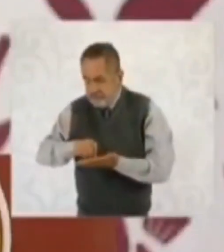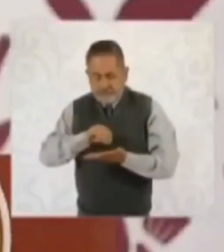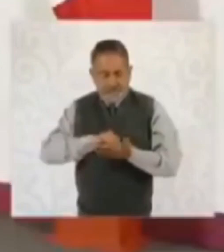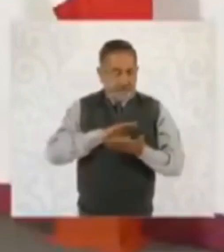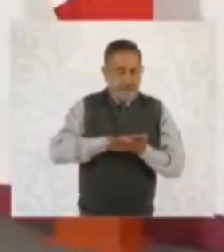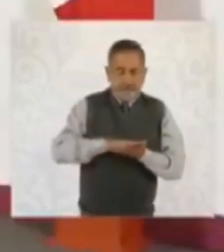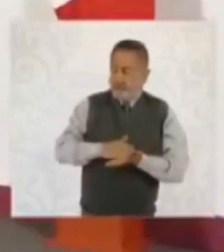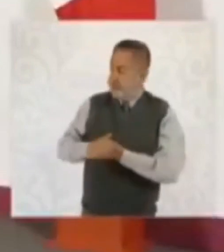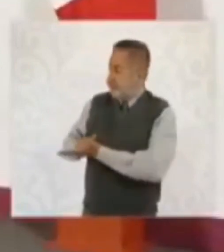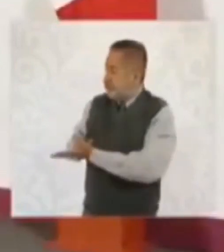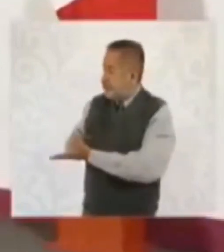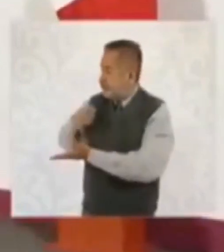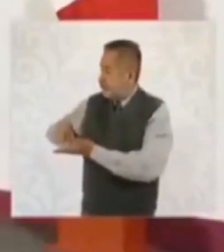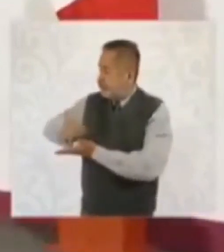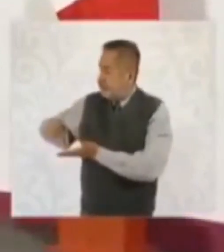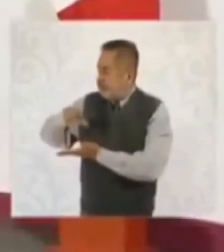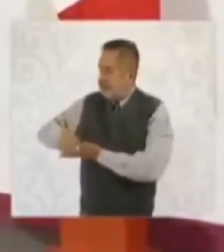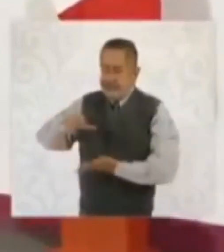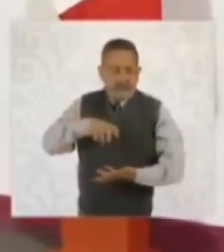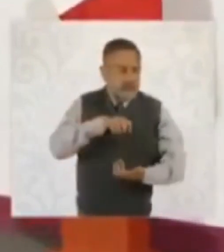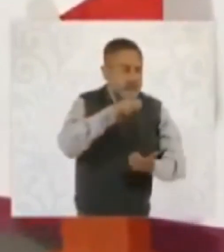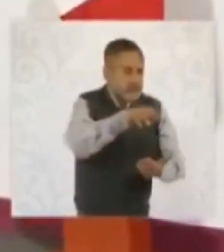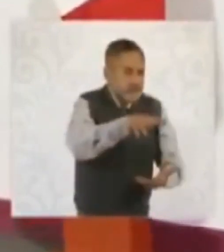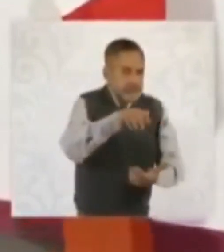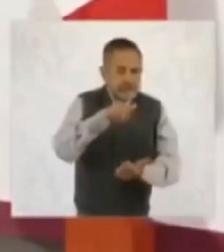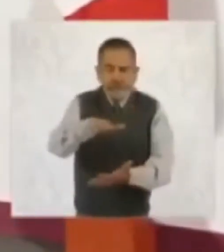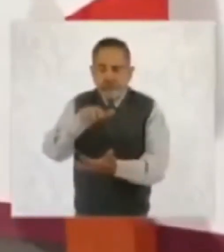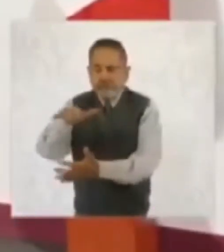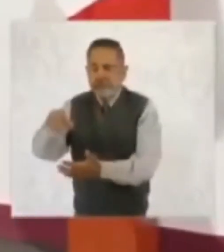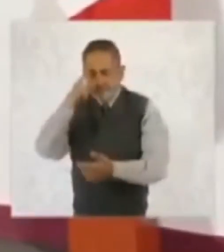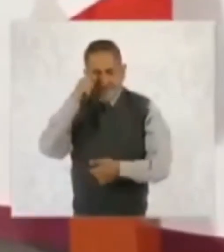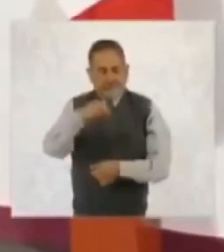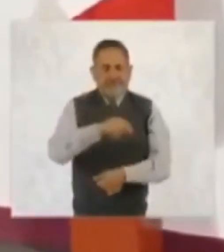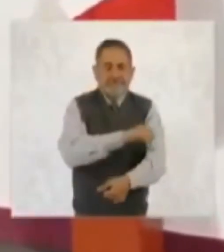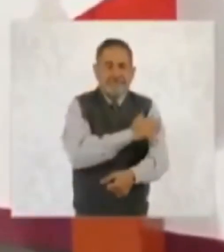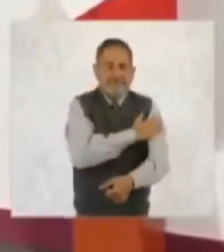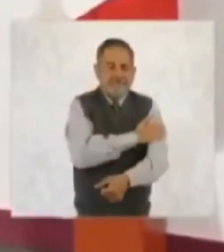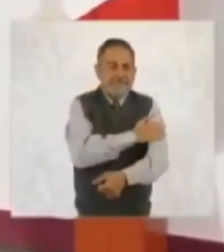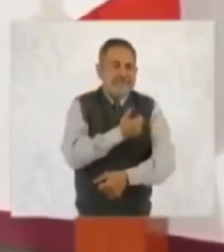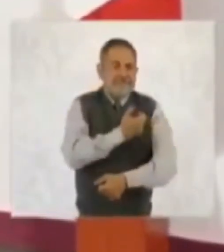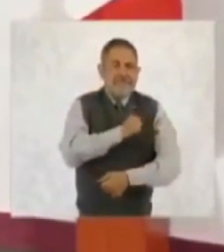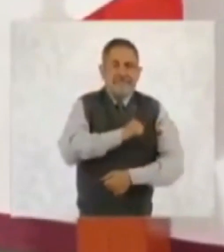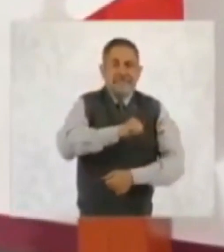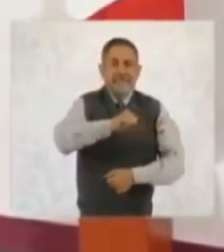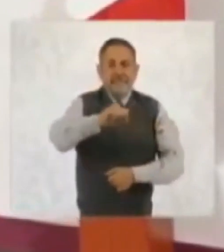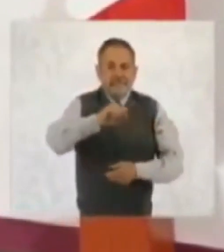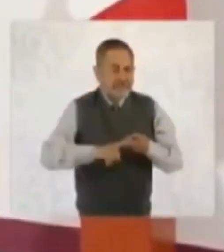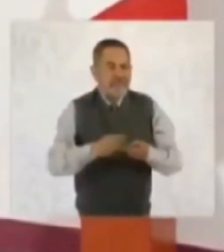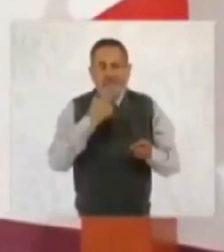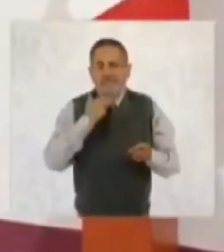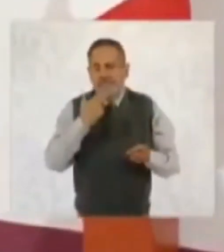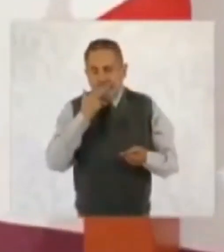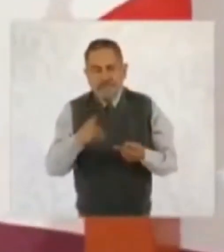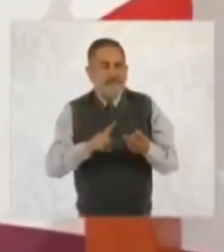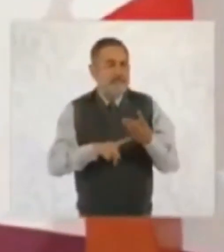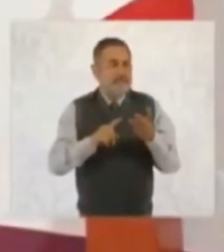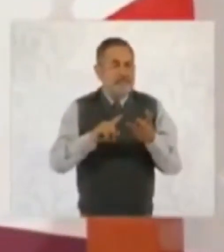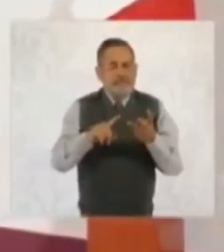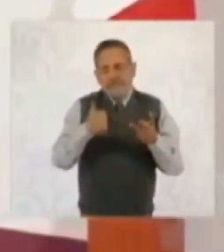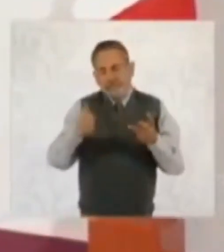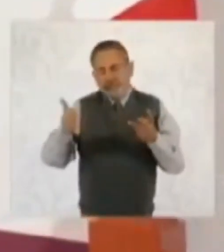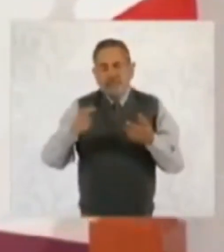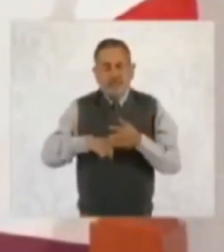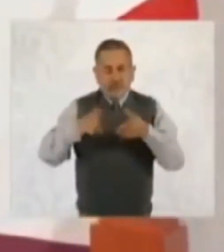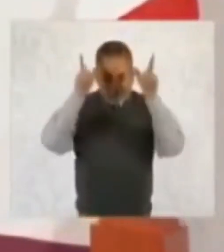enfermedades crónicas, diabetes, hipertensión y algunas otras que determina la Secretaría de Salud y que las enfermeras dan